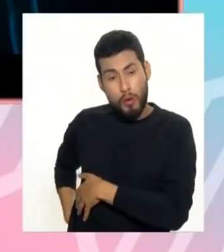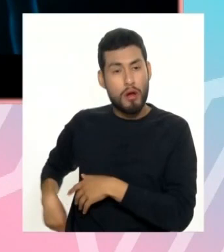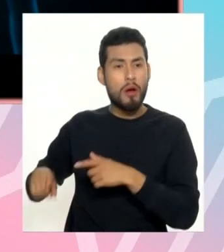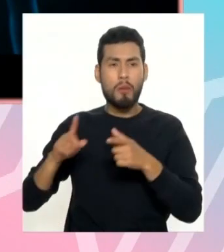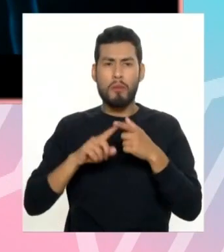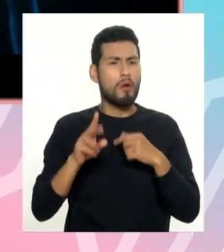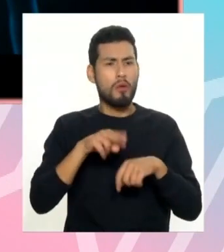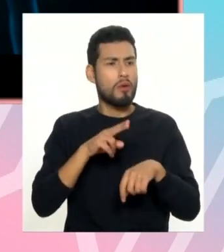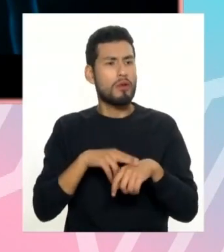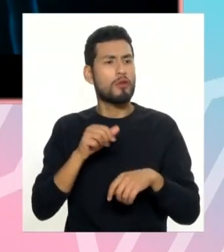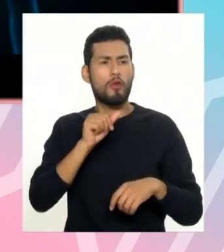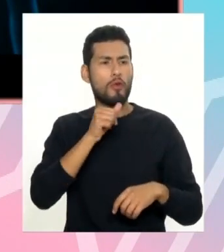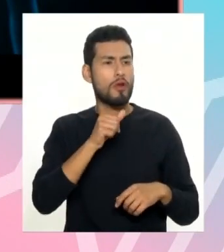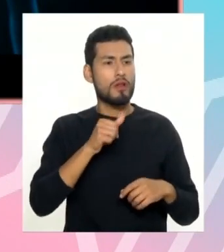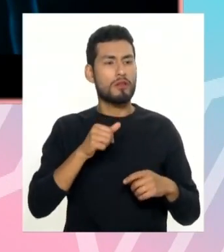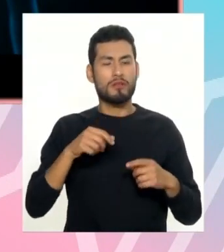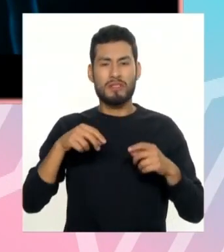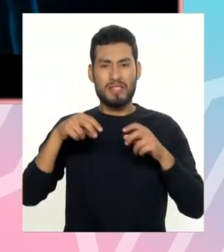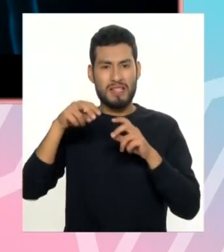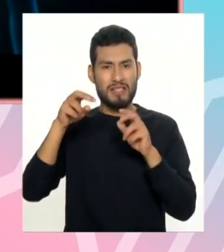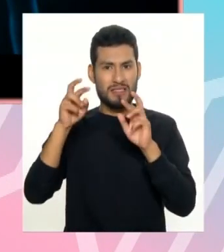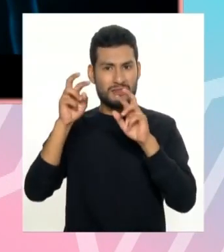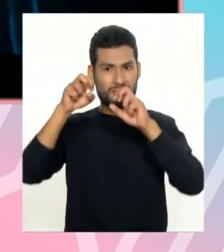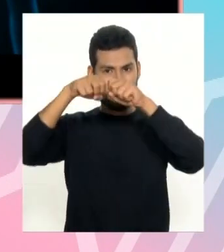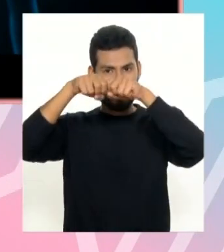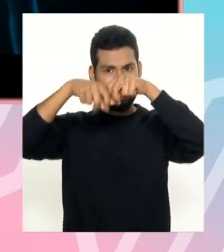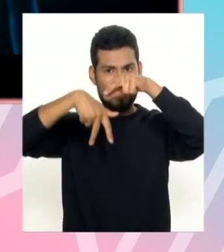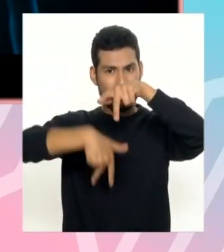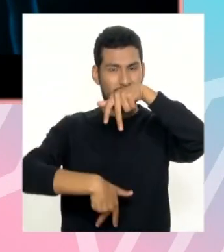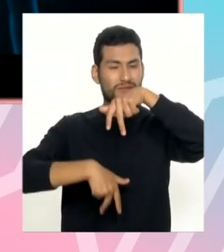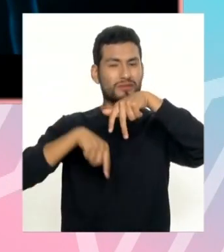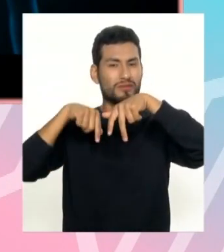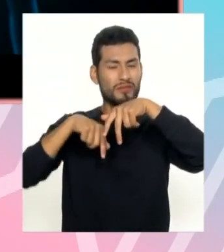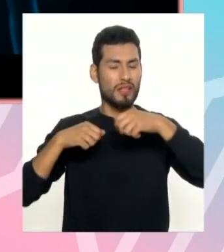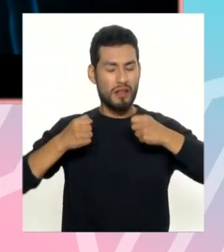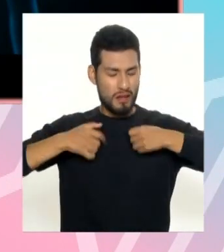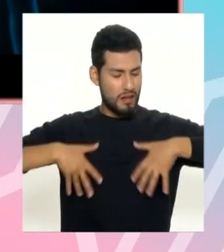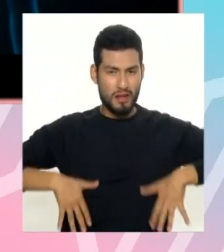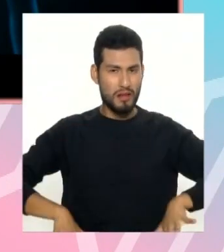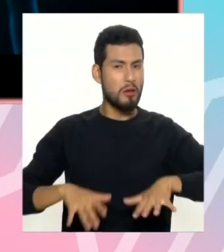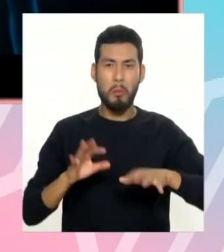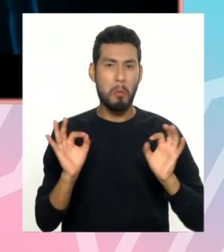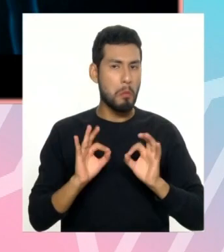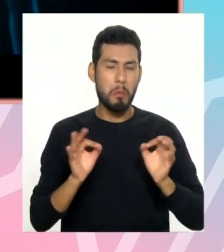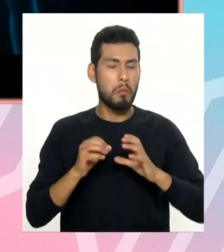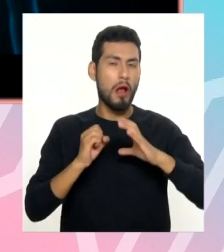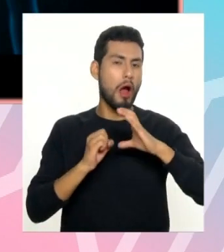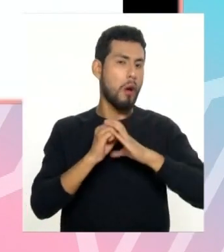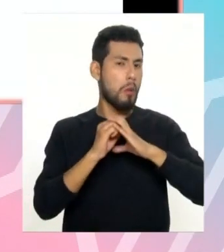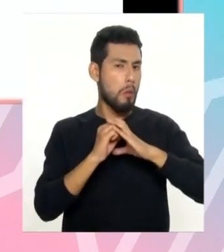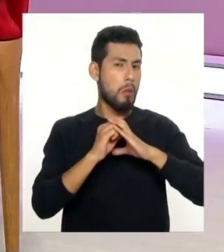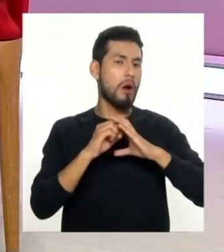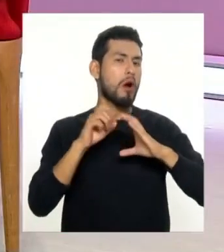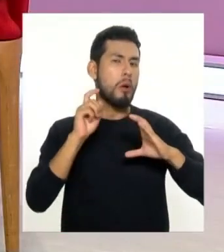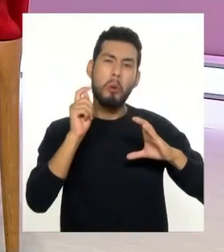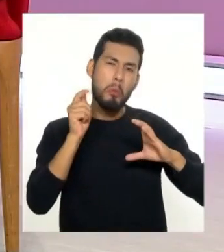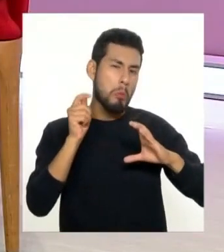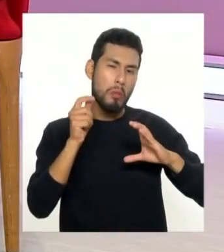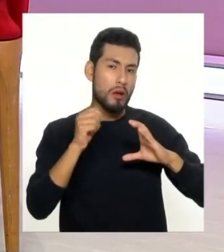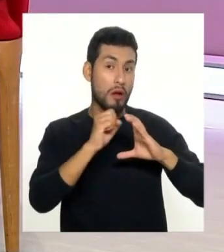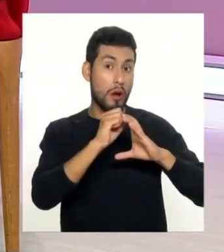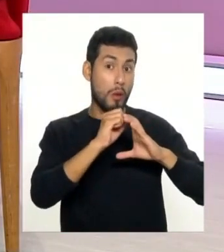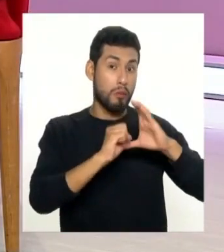dolor radicular, o sea, no dolor el nervio, no está apretado el nervio, o sea, no da la ciática, no da la braquialgia. Eso es importante que lo describa antes de comenzar